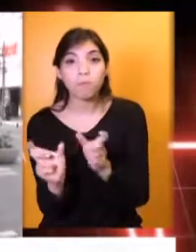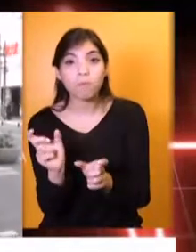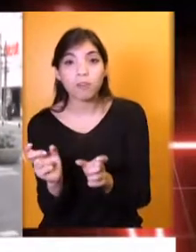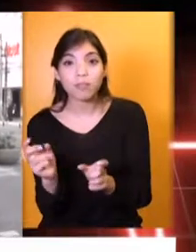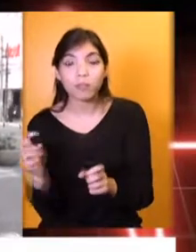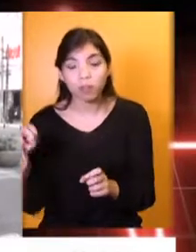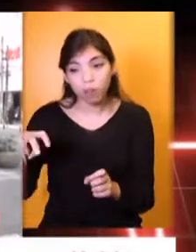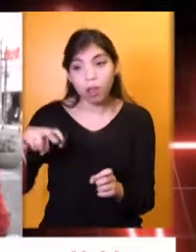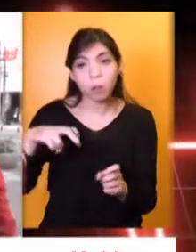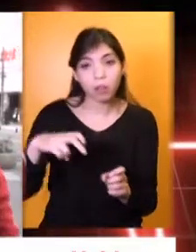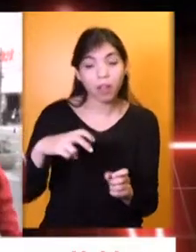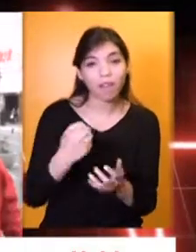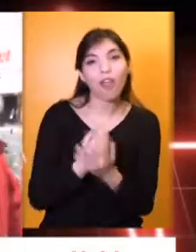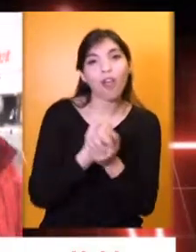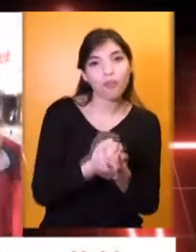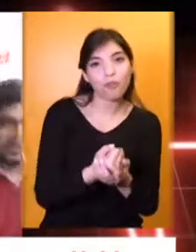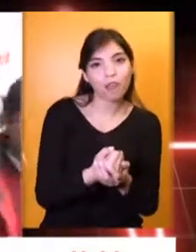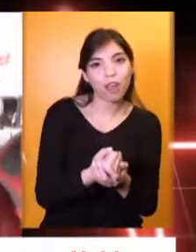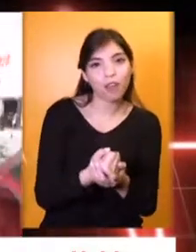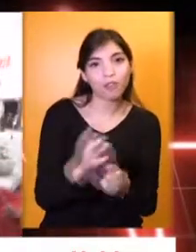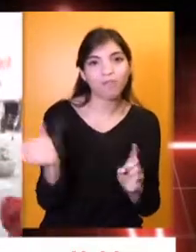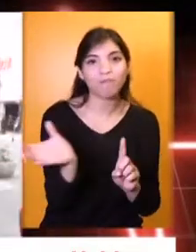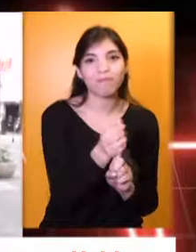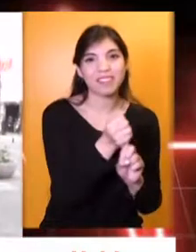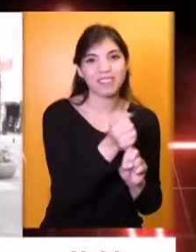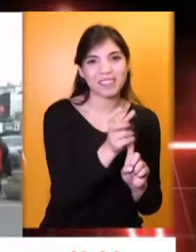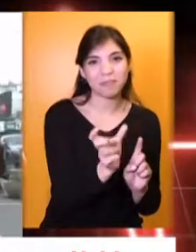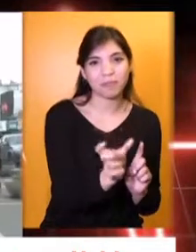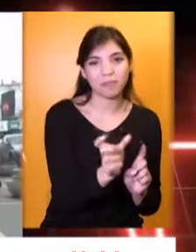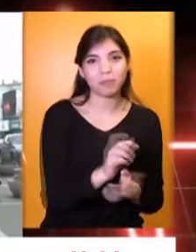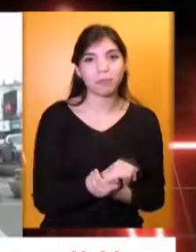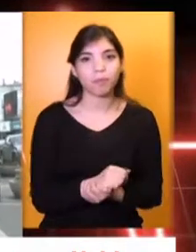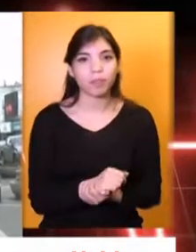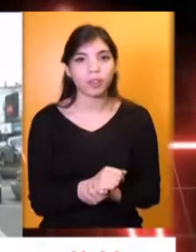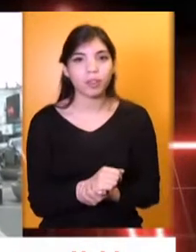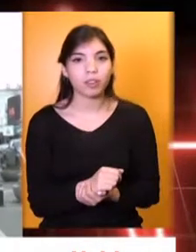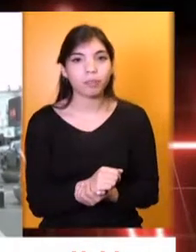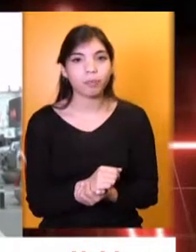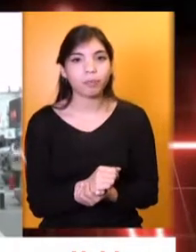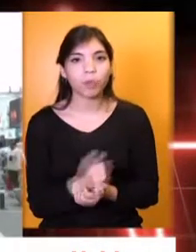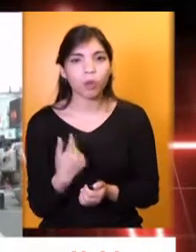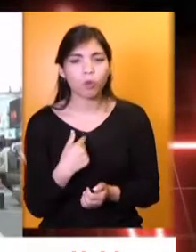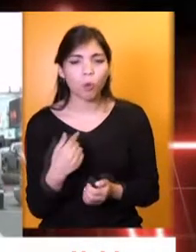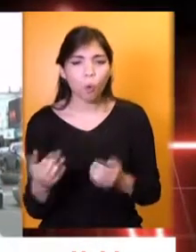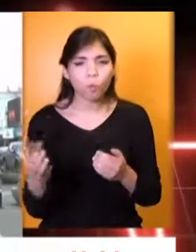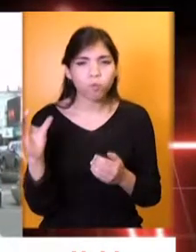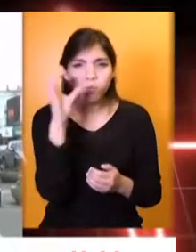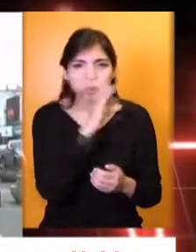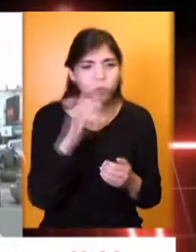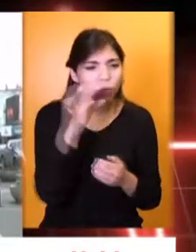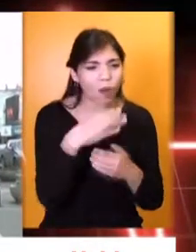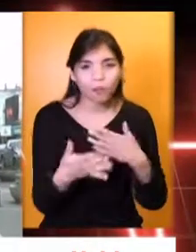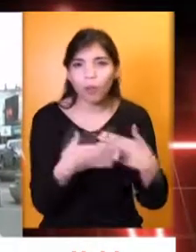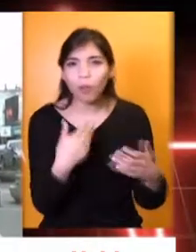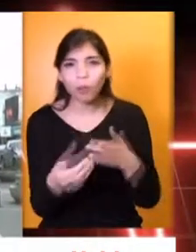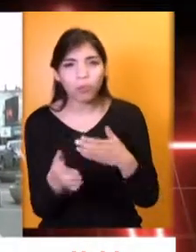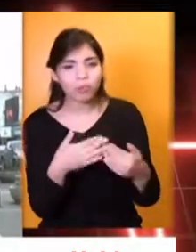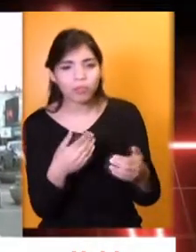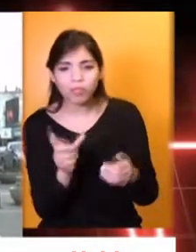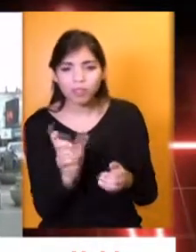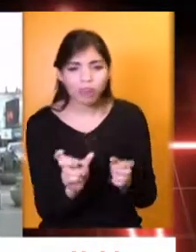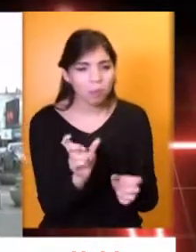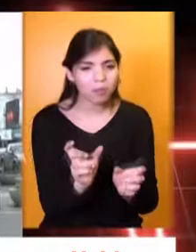transeúntes que circulaban por el área, quienes además colaboraron con la detención del individuo. De ir a ver al tipo a ver si lo